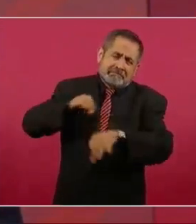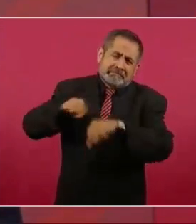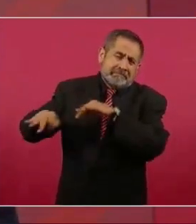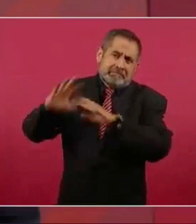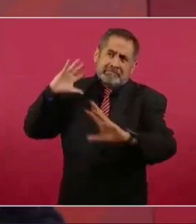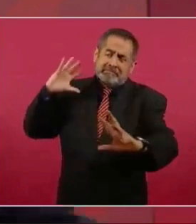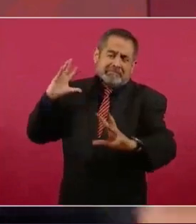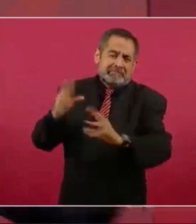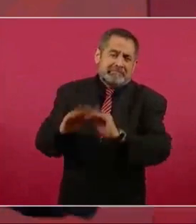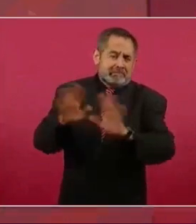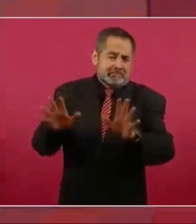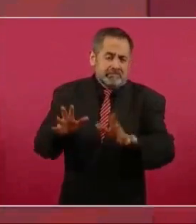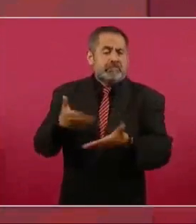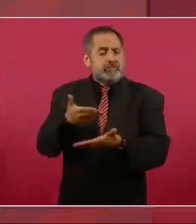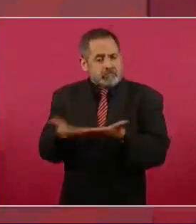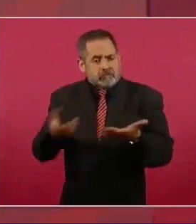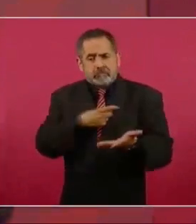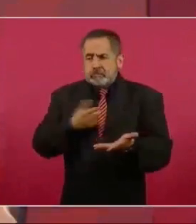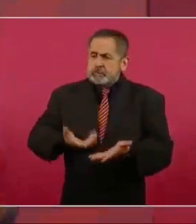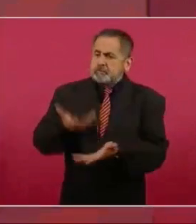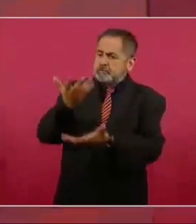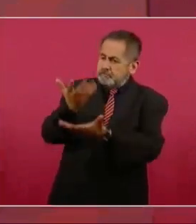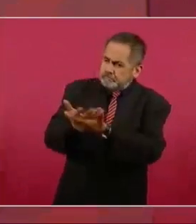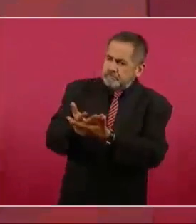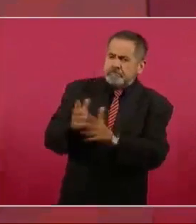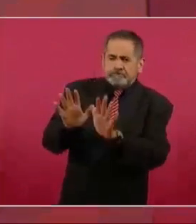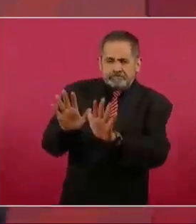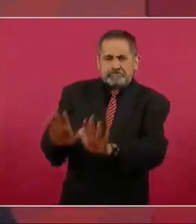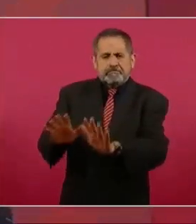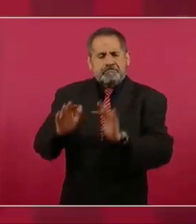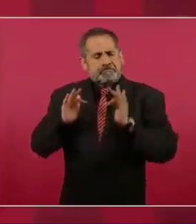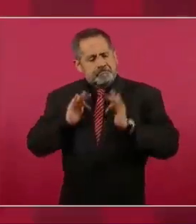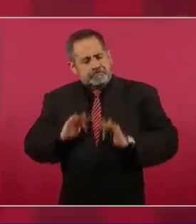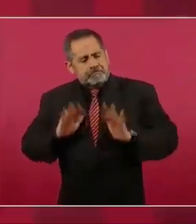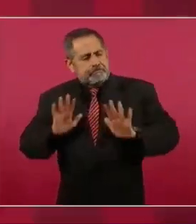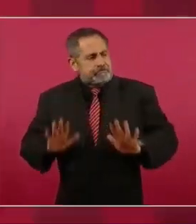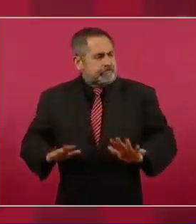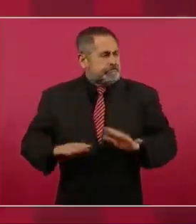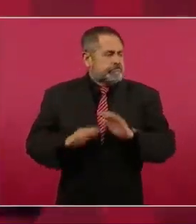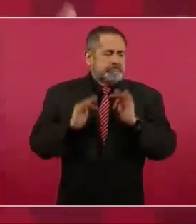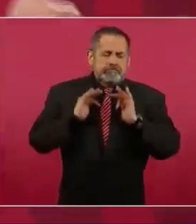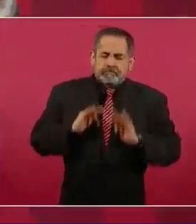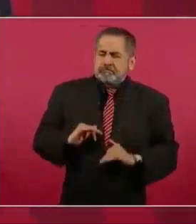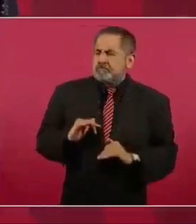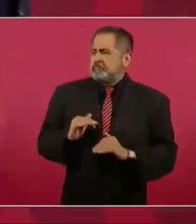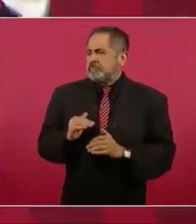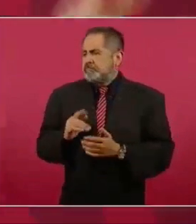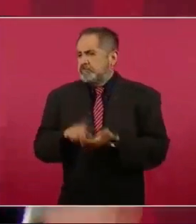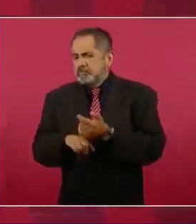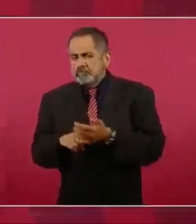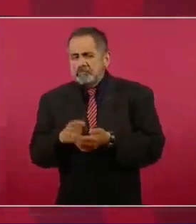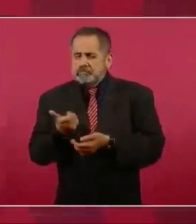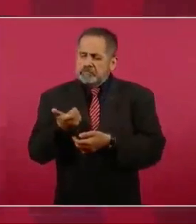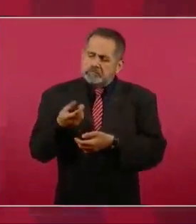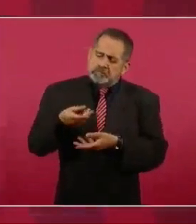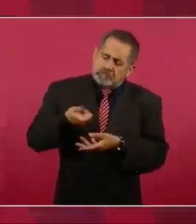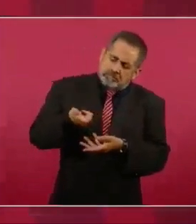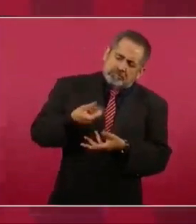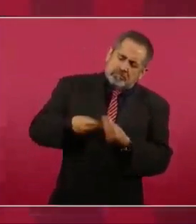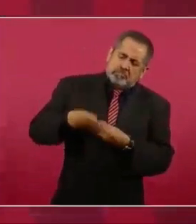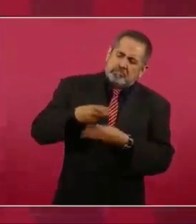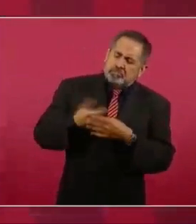y merecieran vivir pues con holgura, con un poco de tranquilidad, tener una pequeña recompensa